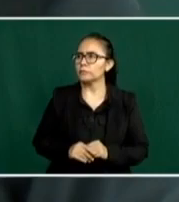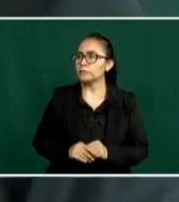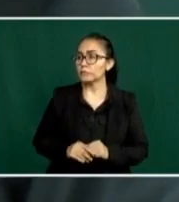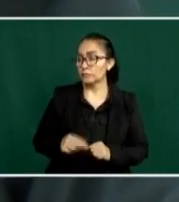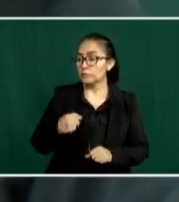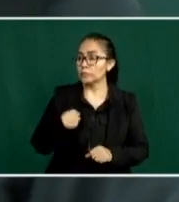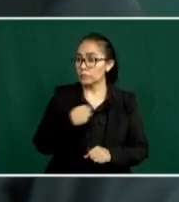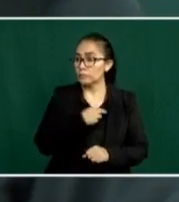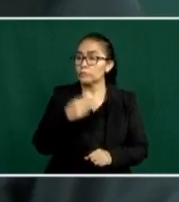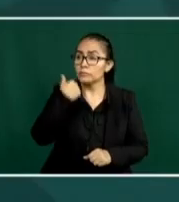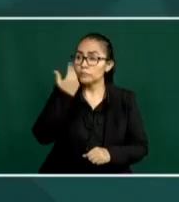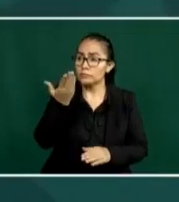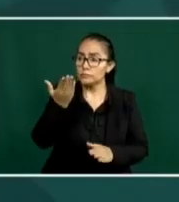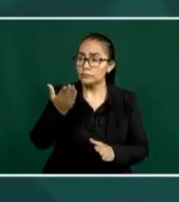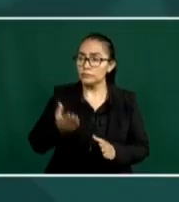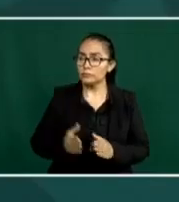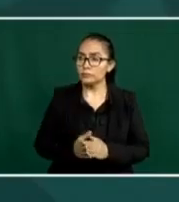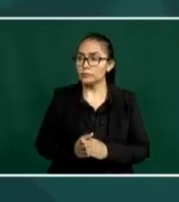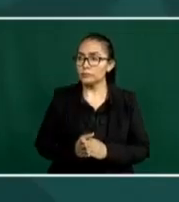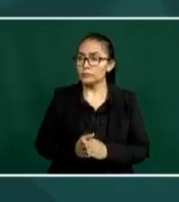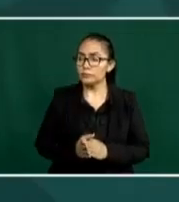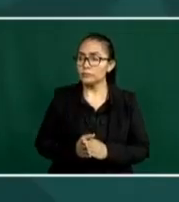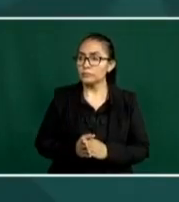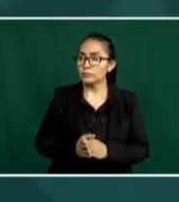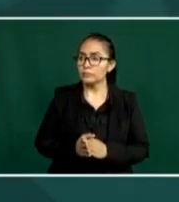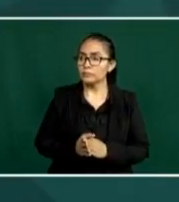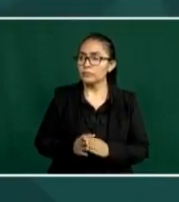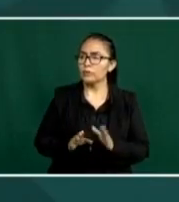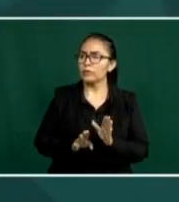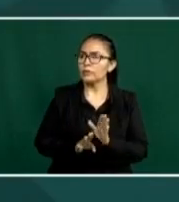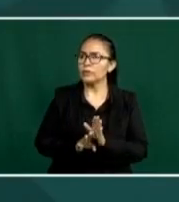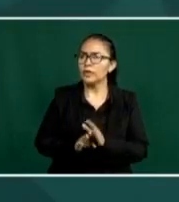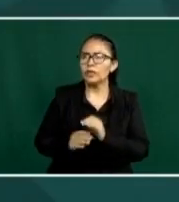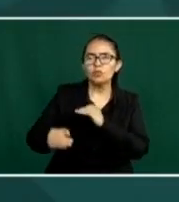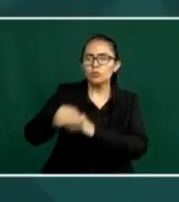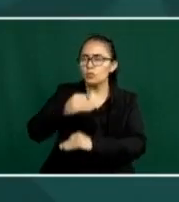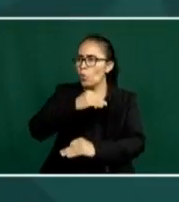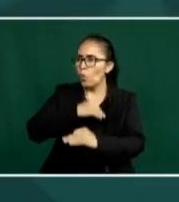Nosotros queremos crecimiento con bienestar,